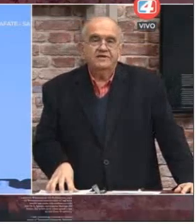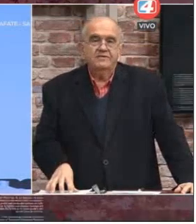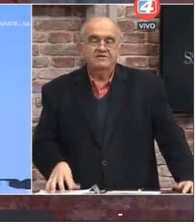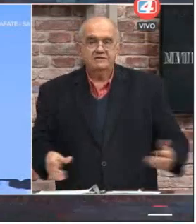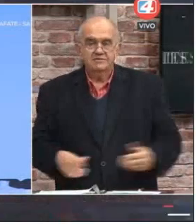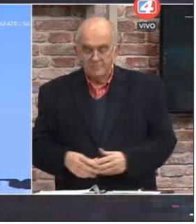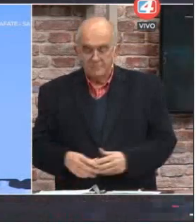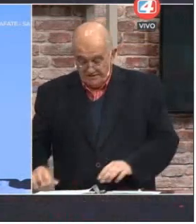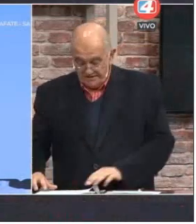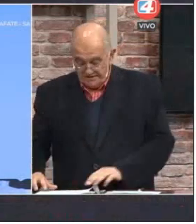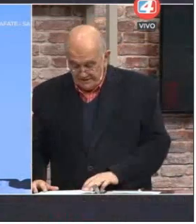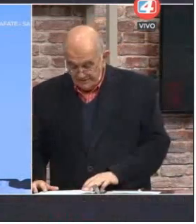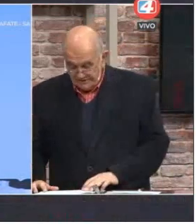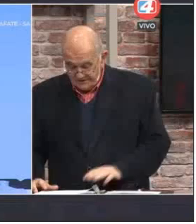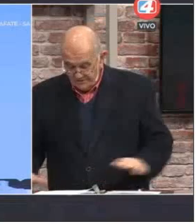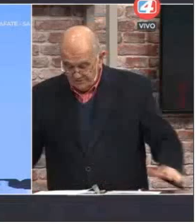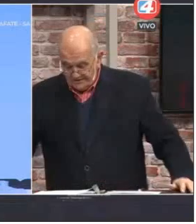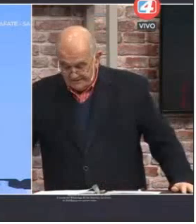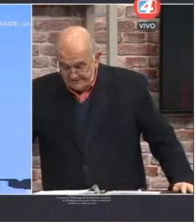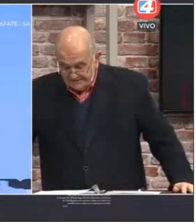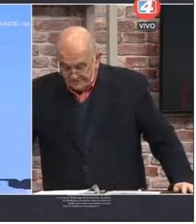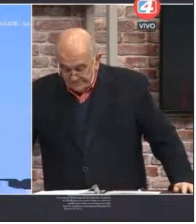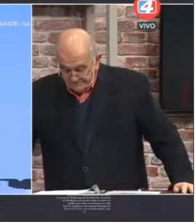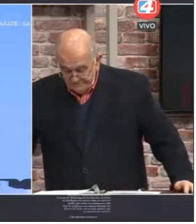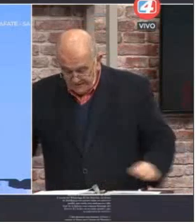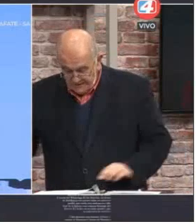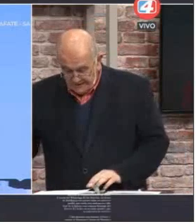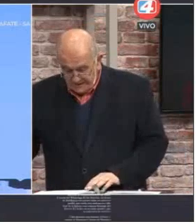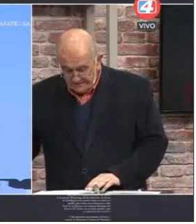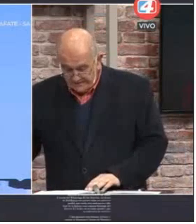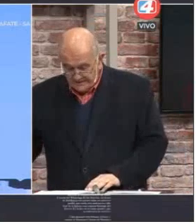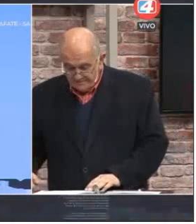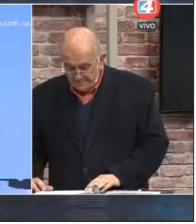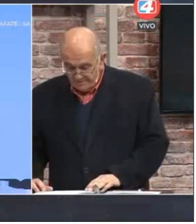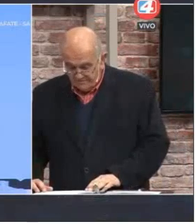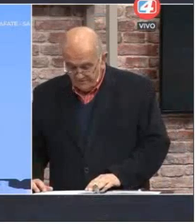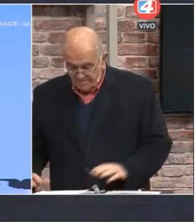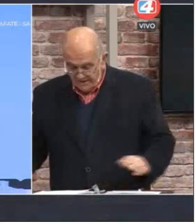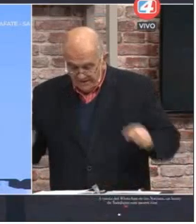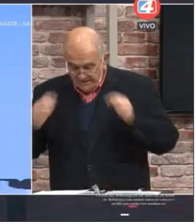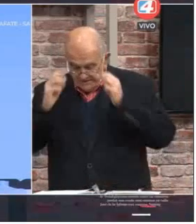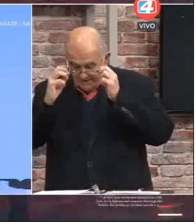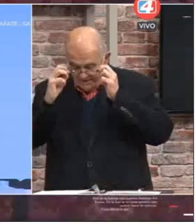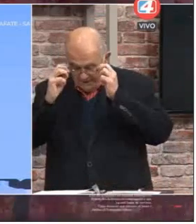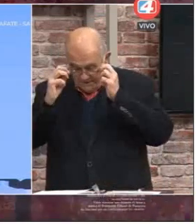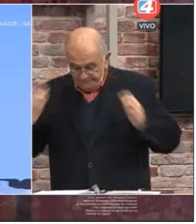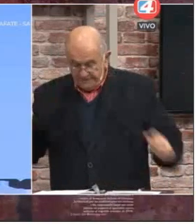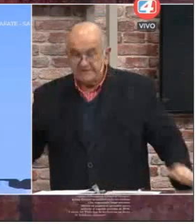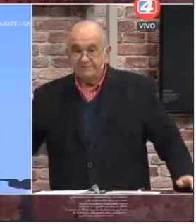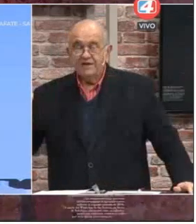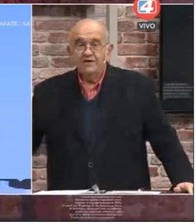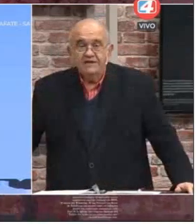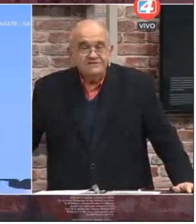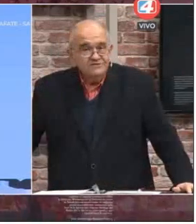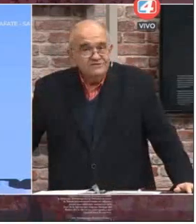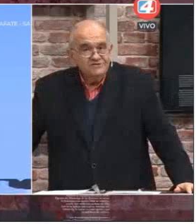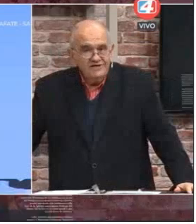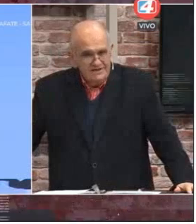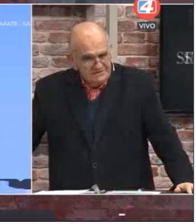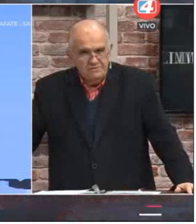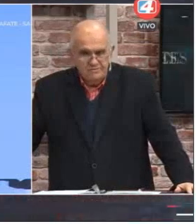porque no están pensando en el problema de argentina no tenga duda que es esto y acá está el gran problema el tema de la organización